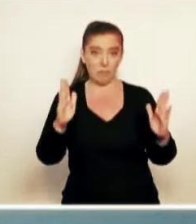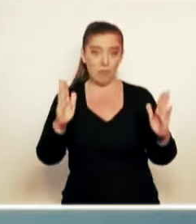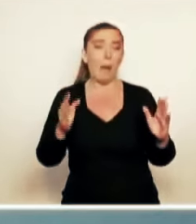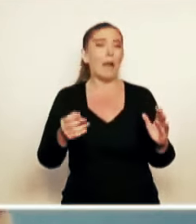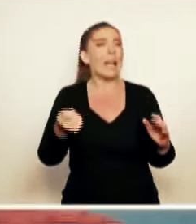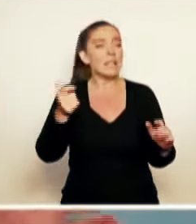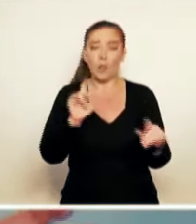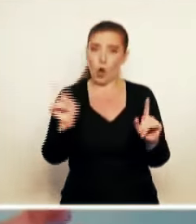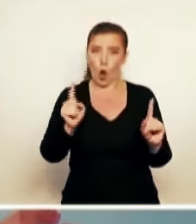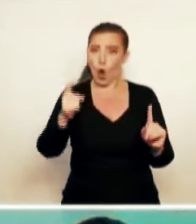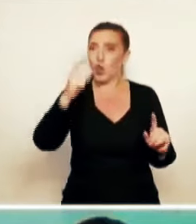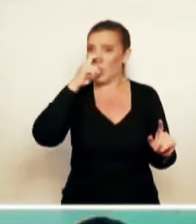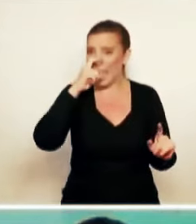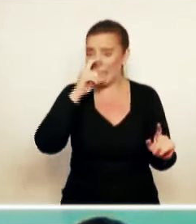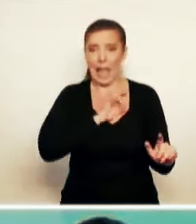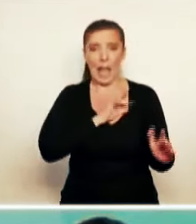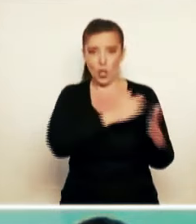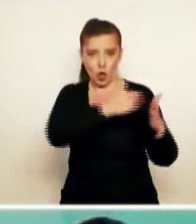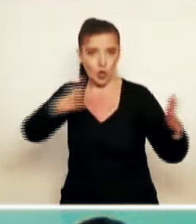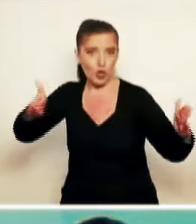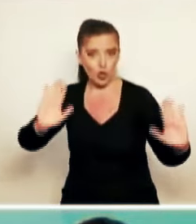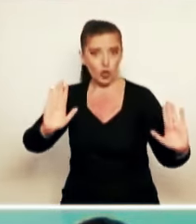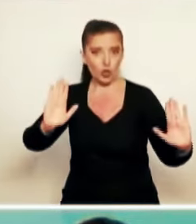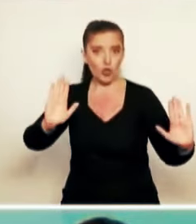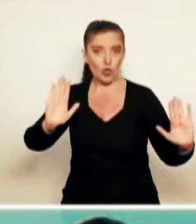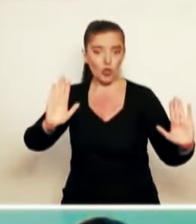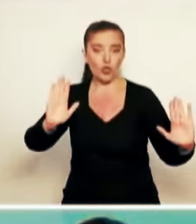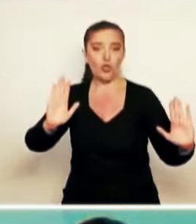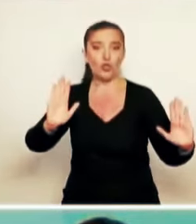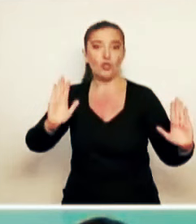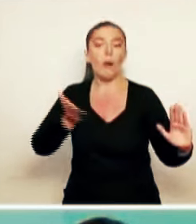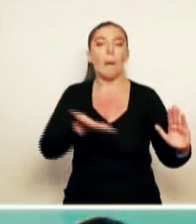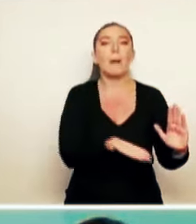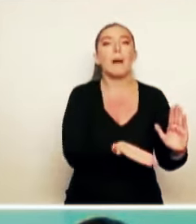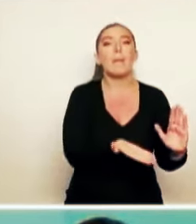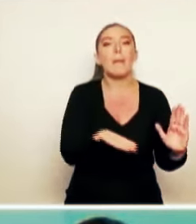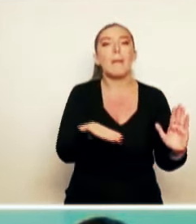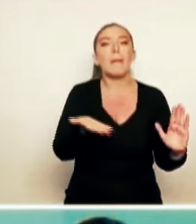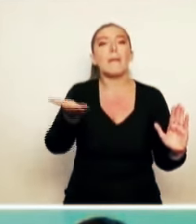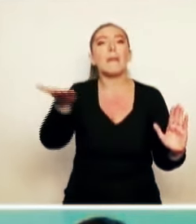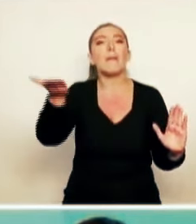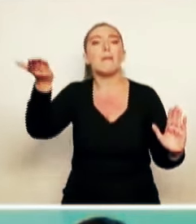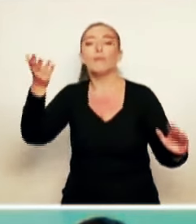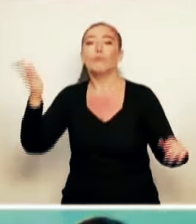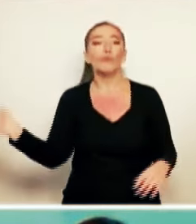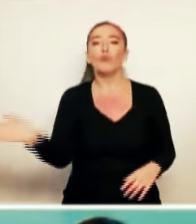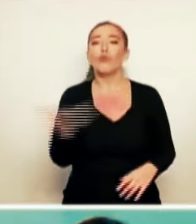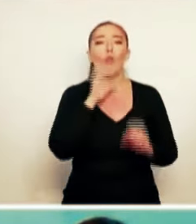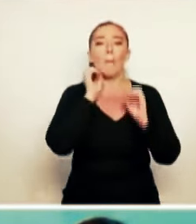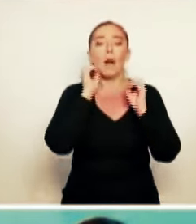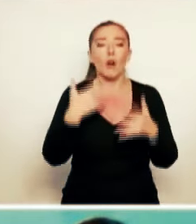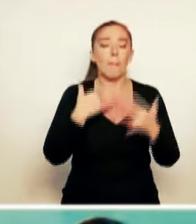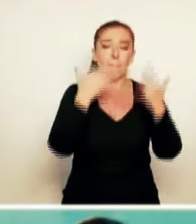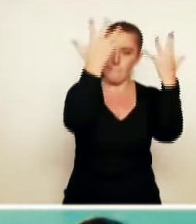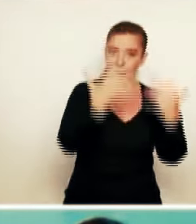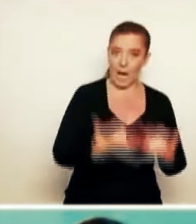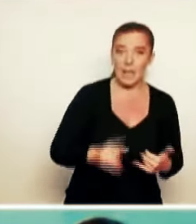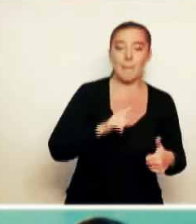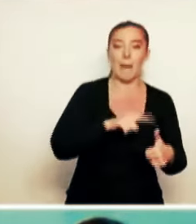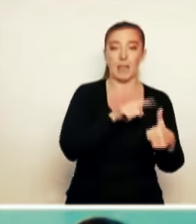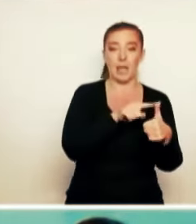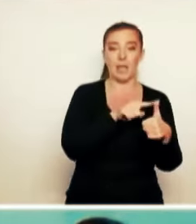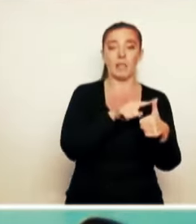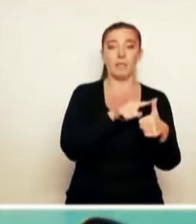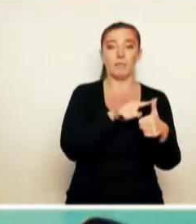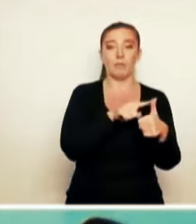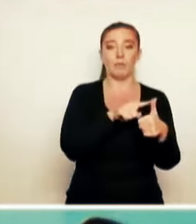prácticamente no, 7 años de los 12, nos dio crecimiento y mejora en todo. En matemáticas, ¿quién hizo